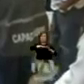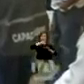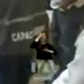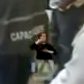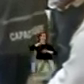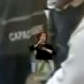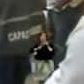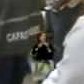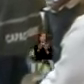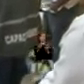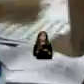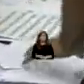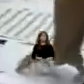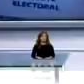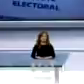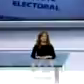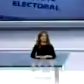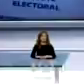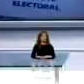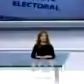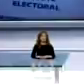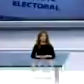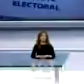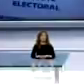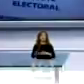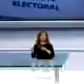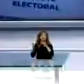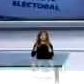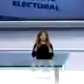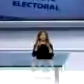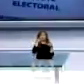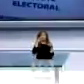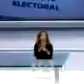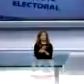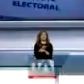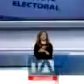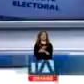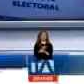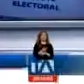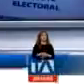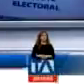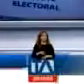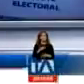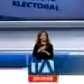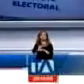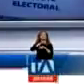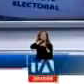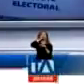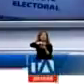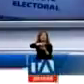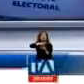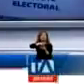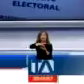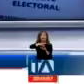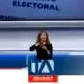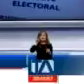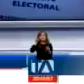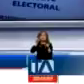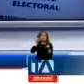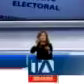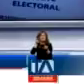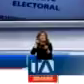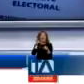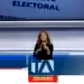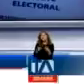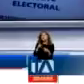Freddy Paredes, 24 horas. En medio de conflictos, el Consejo Nacional Electoral, incapaz de lograr acuerdos y resolver,